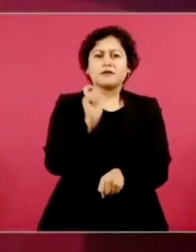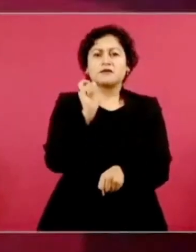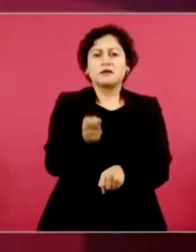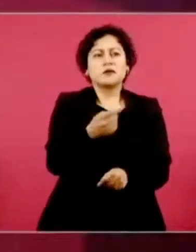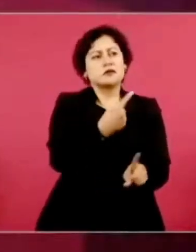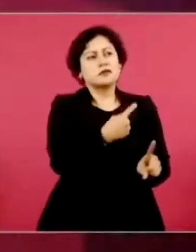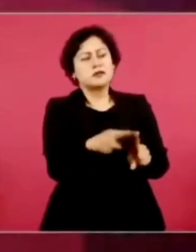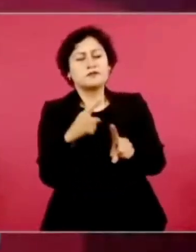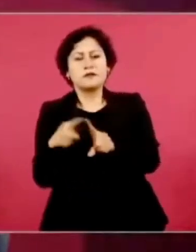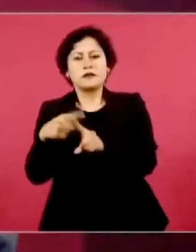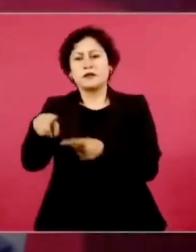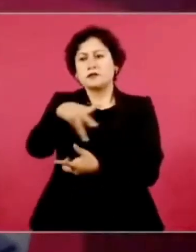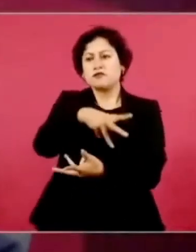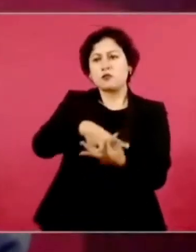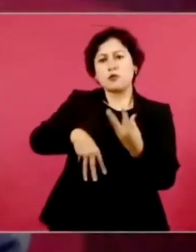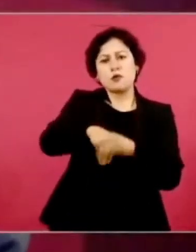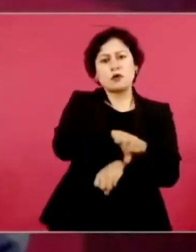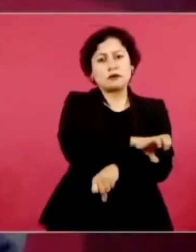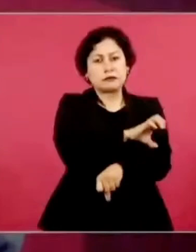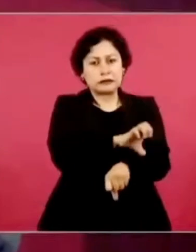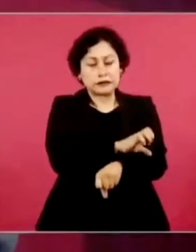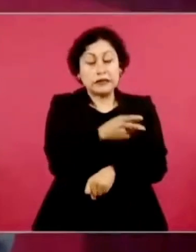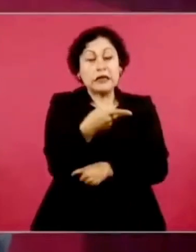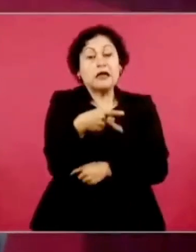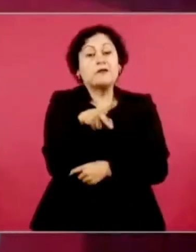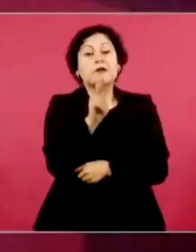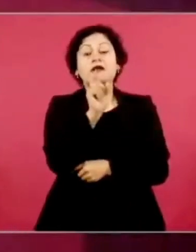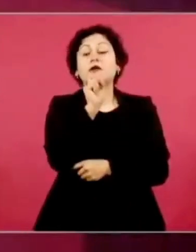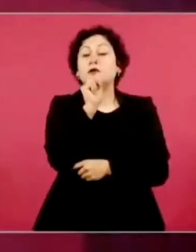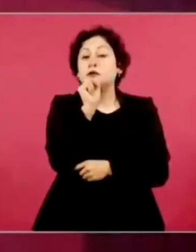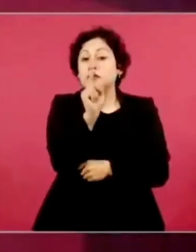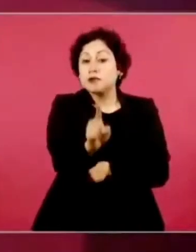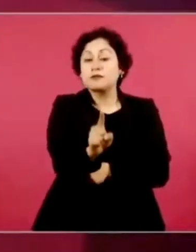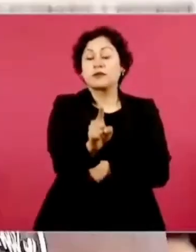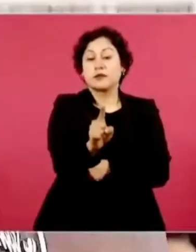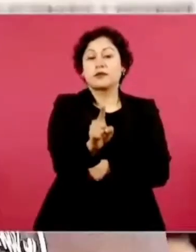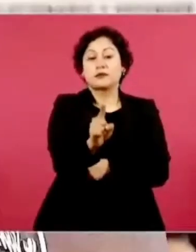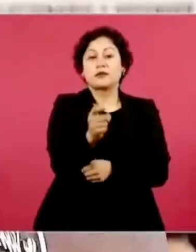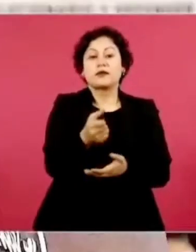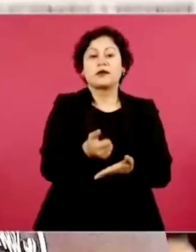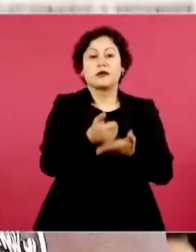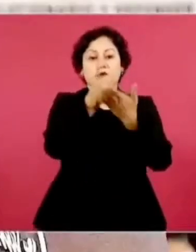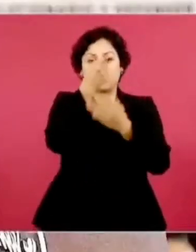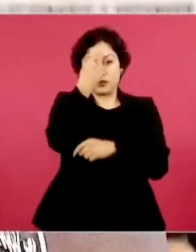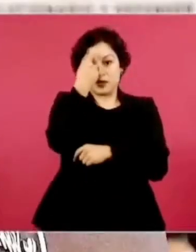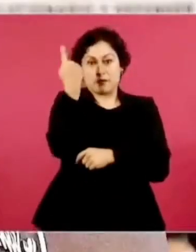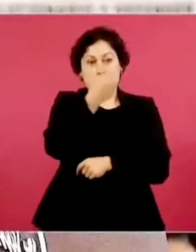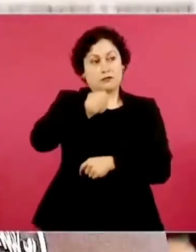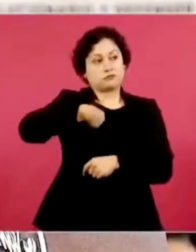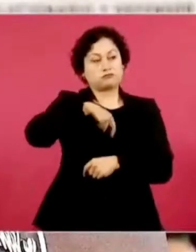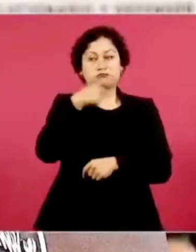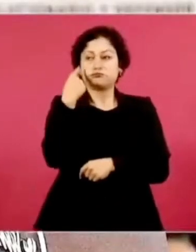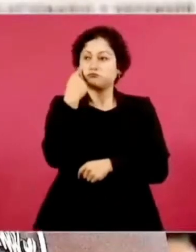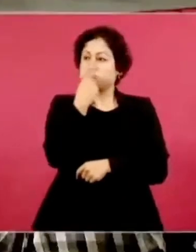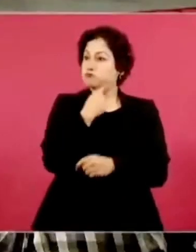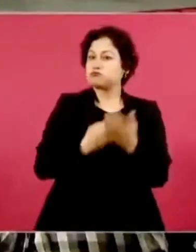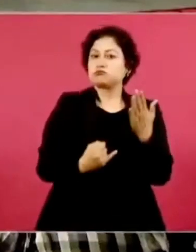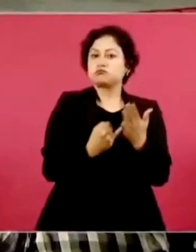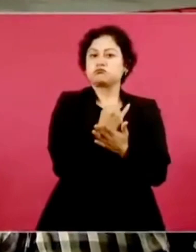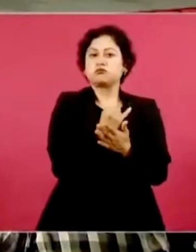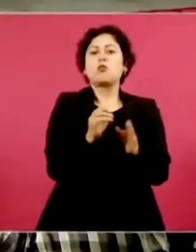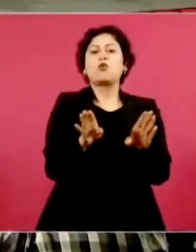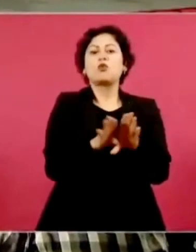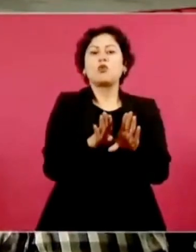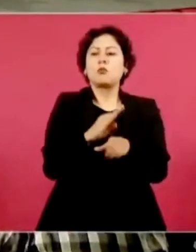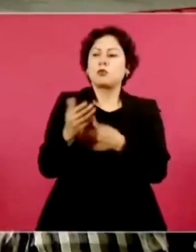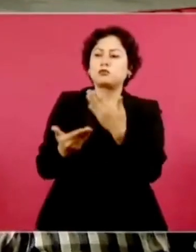energéticos, sino contar con la capacidad de decidir cómo se utilizan de manera racional y eficiente